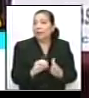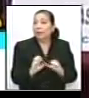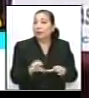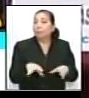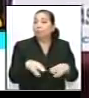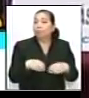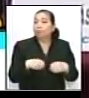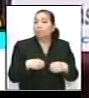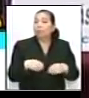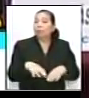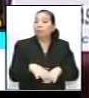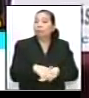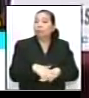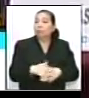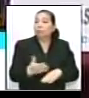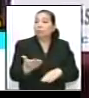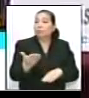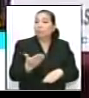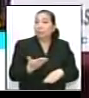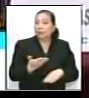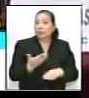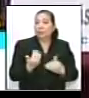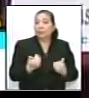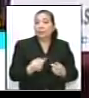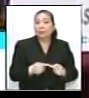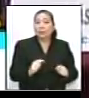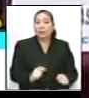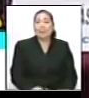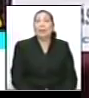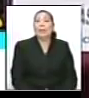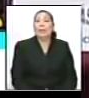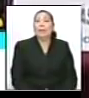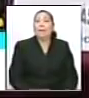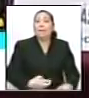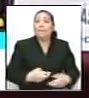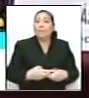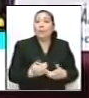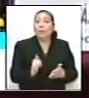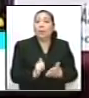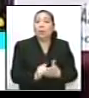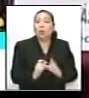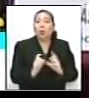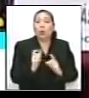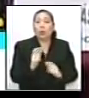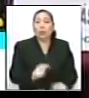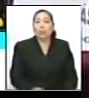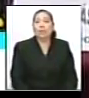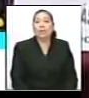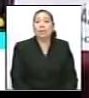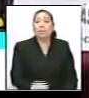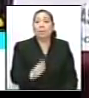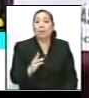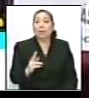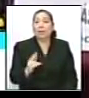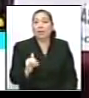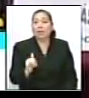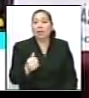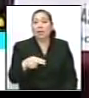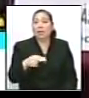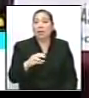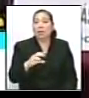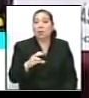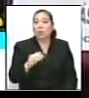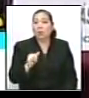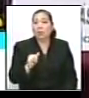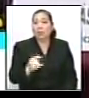admitir a trámite la solicitud de levantamiento de inmunidad parlamentaria de proceso de la congresista Betty Ananculí por